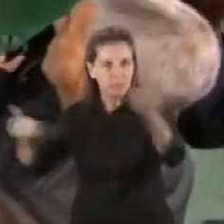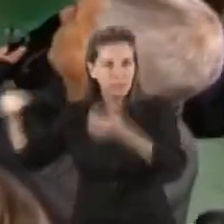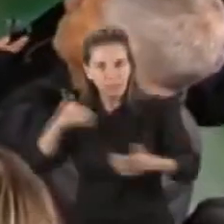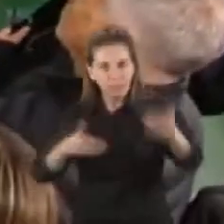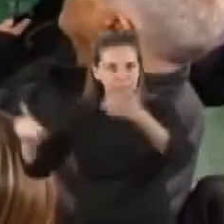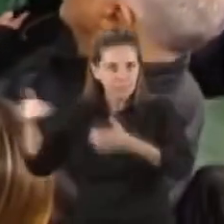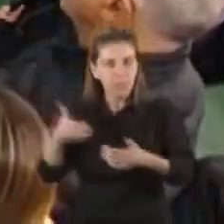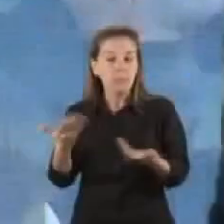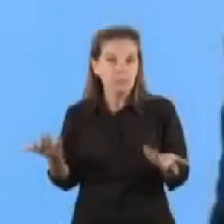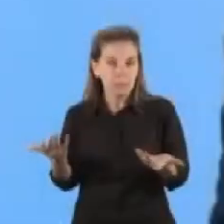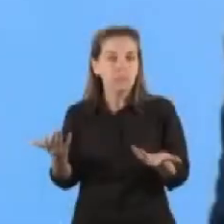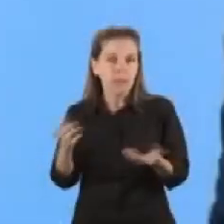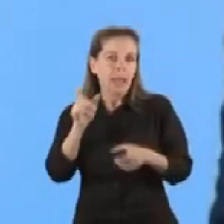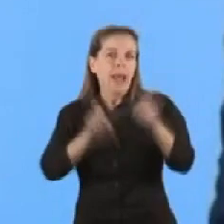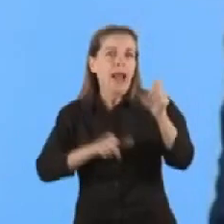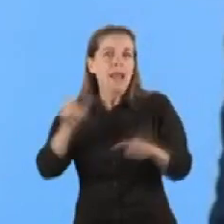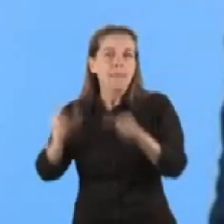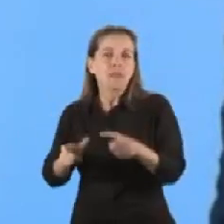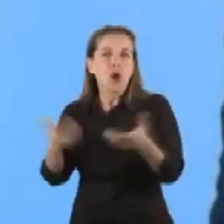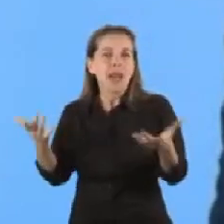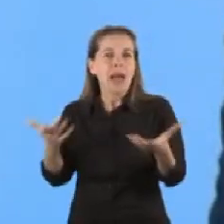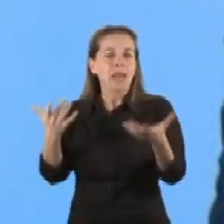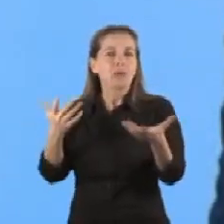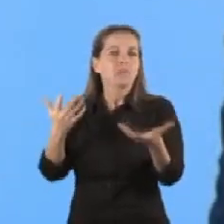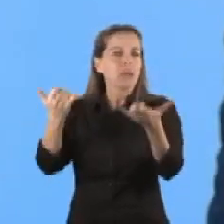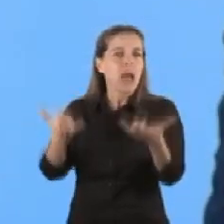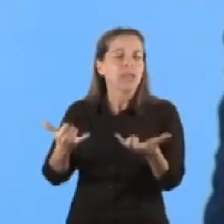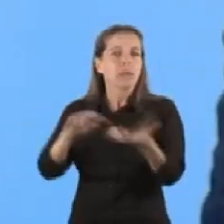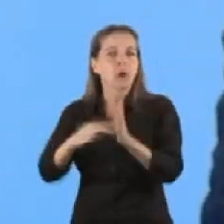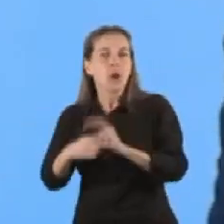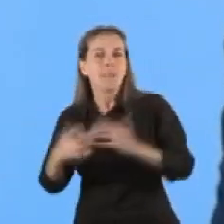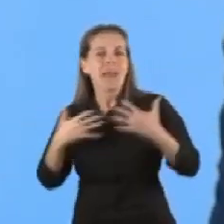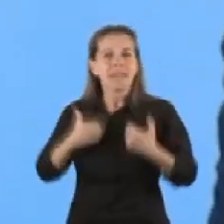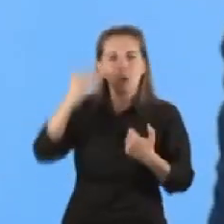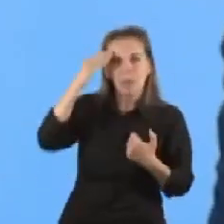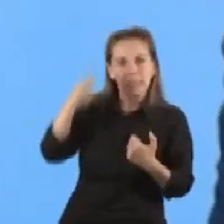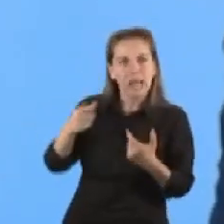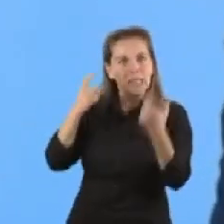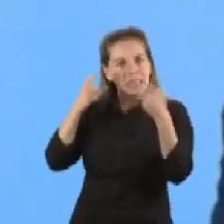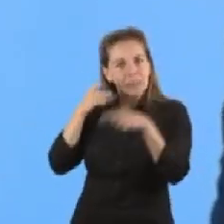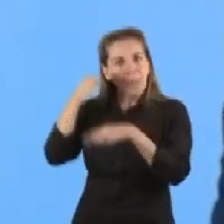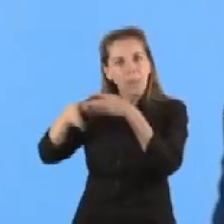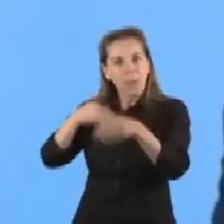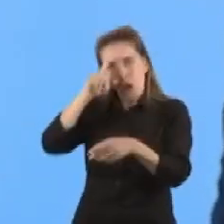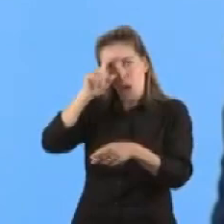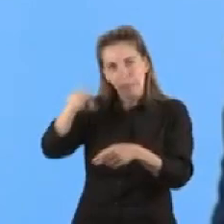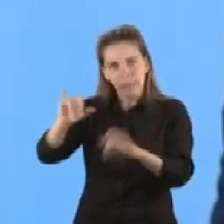básicamente, los problemas que la salud mental requiera.